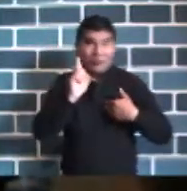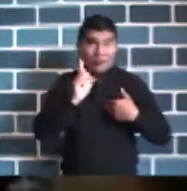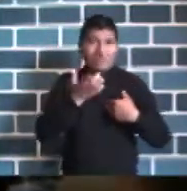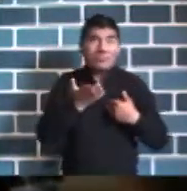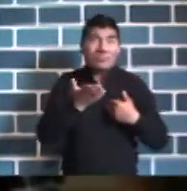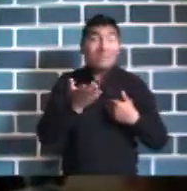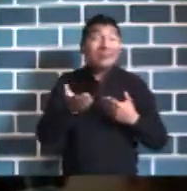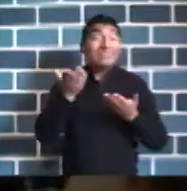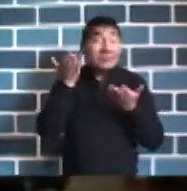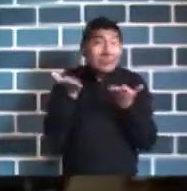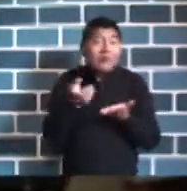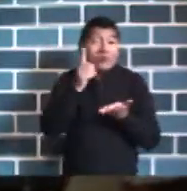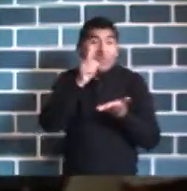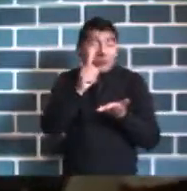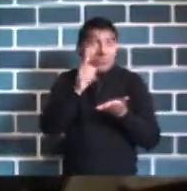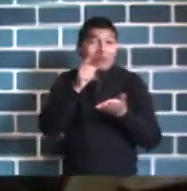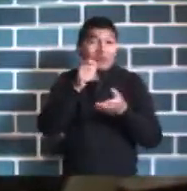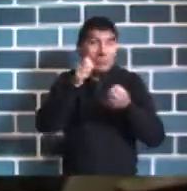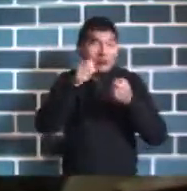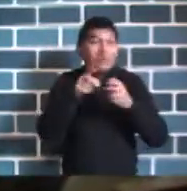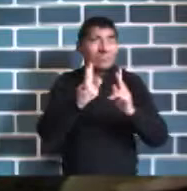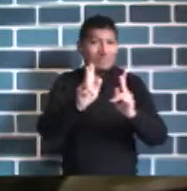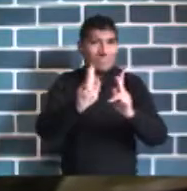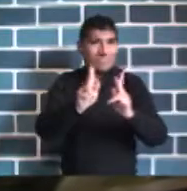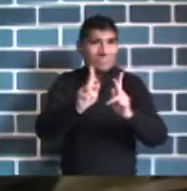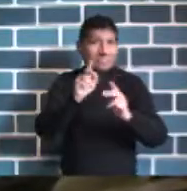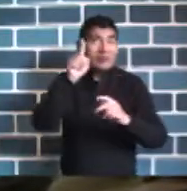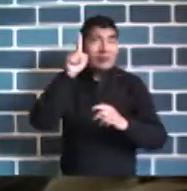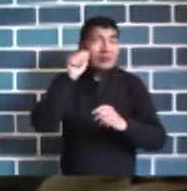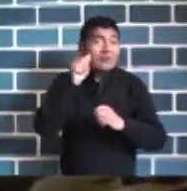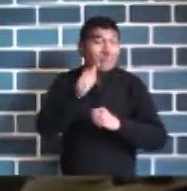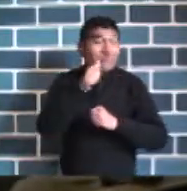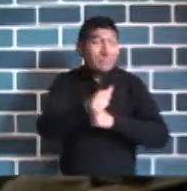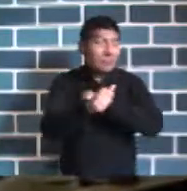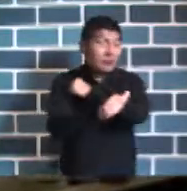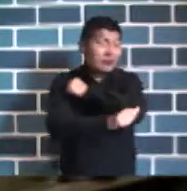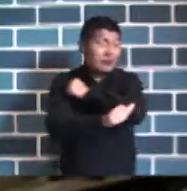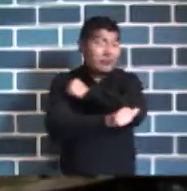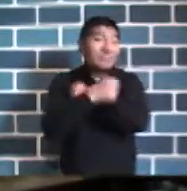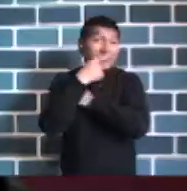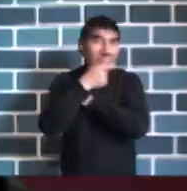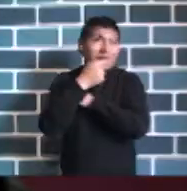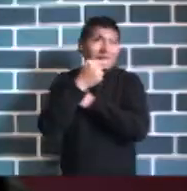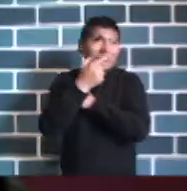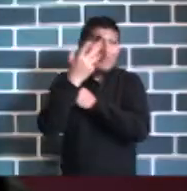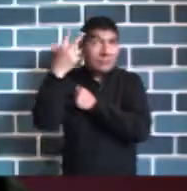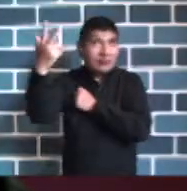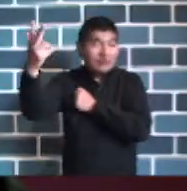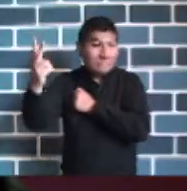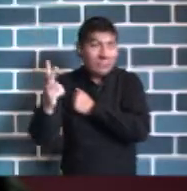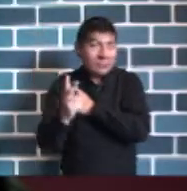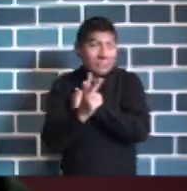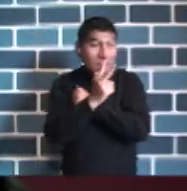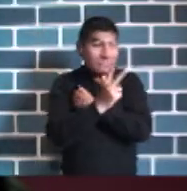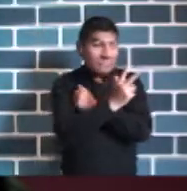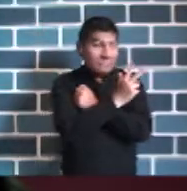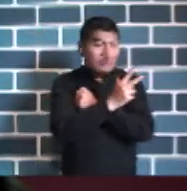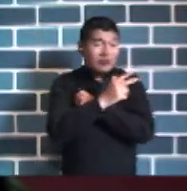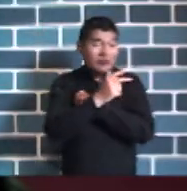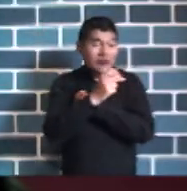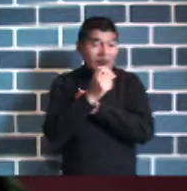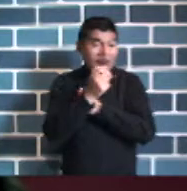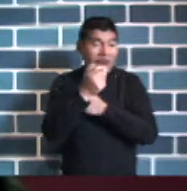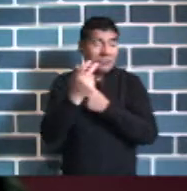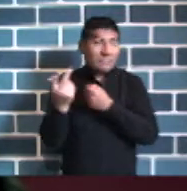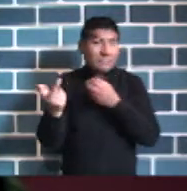que hay un motivo por eso él mismo habrán dirá por algo han pasado junto a su servidor